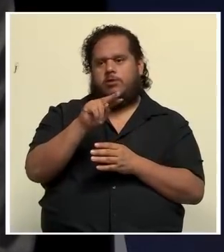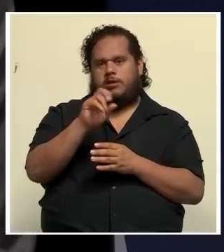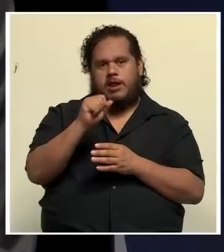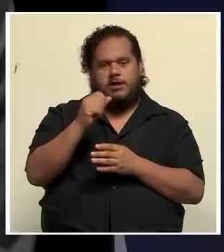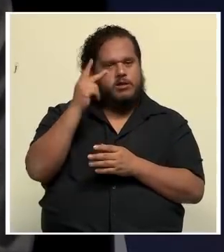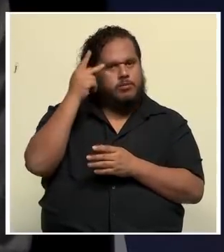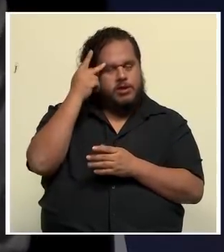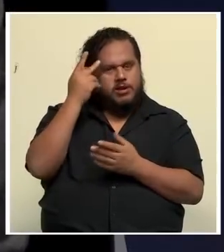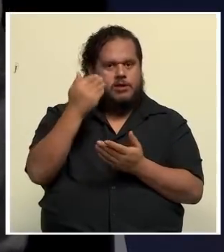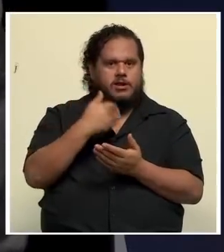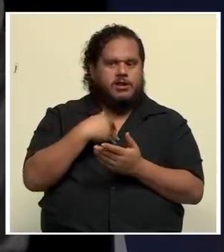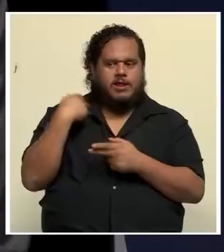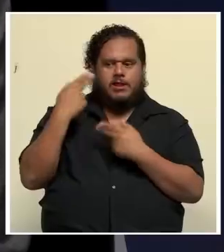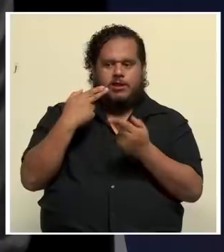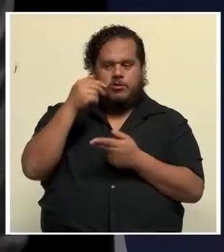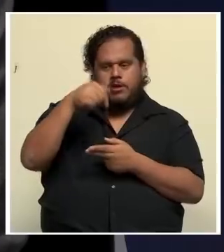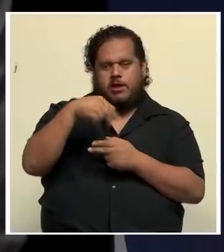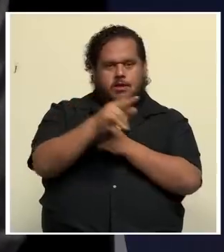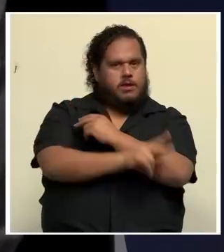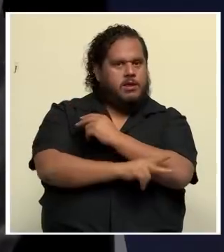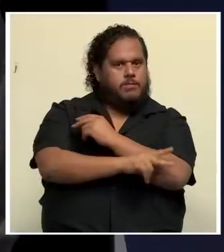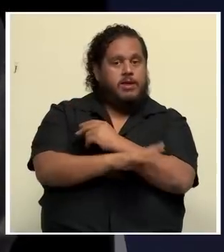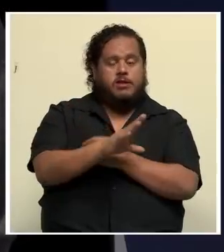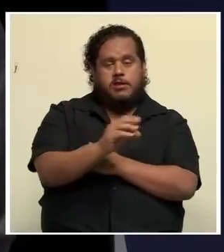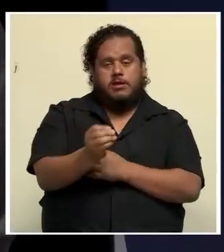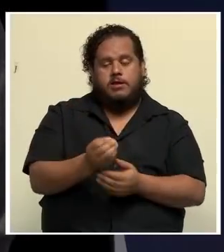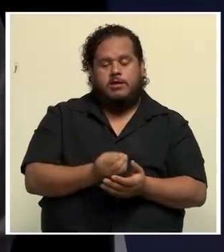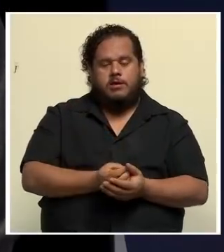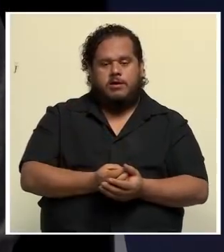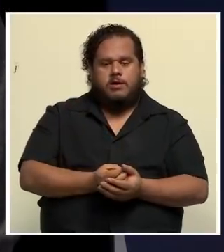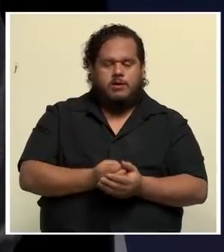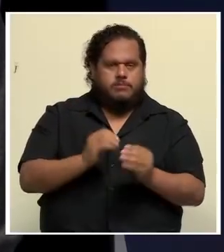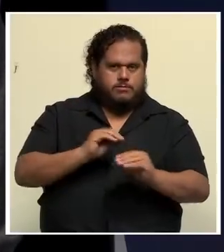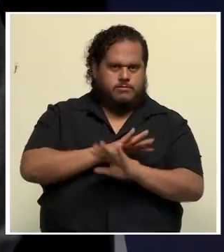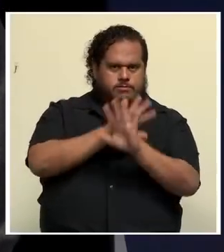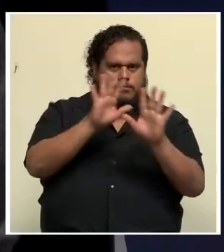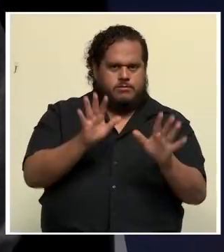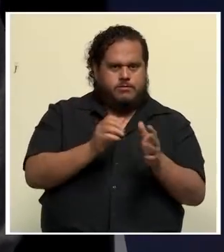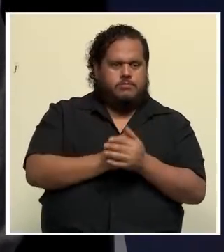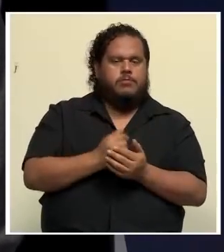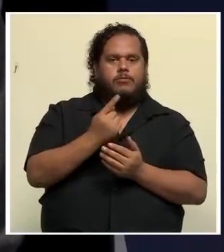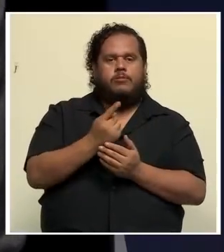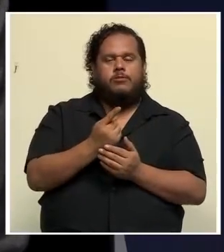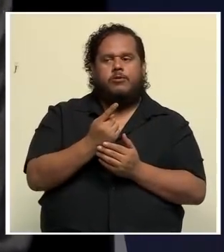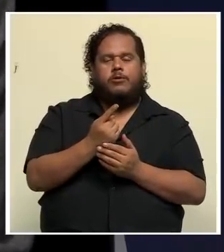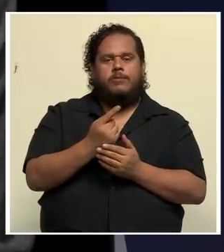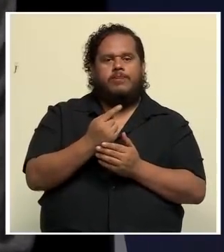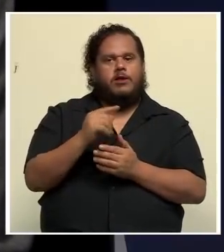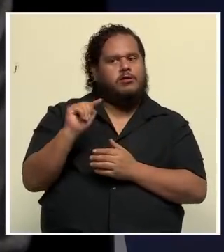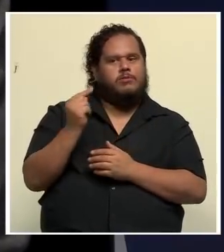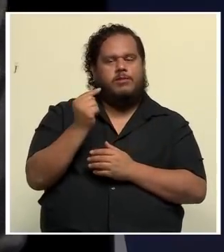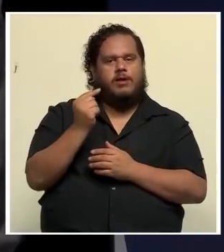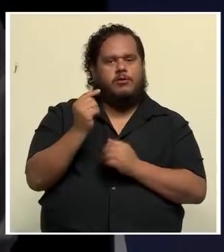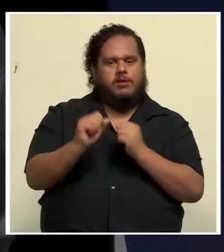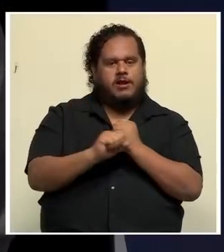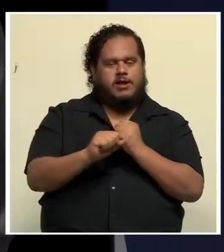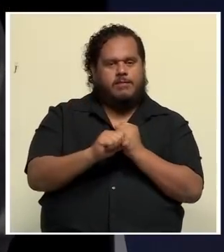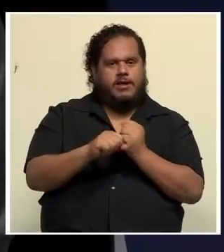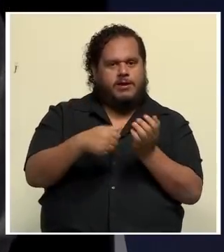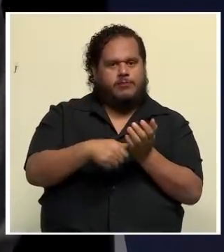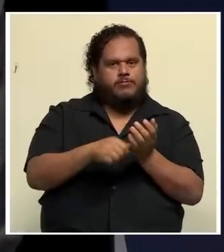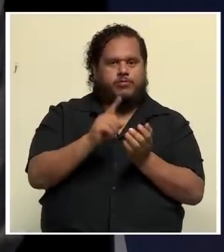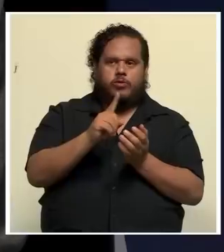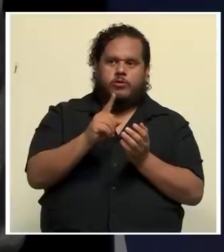la historia de este país y, por supuesto, uno de los protagonistas de la campaña electoral, uno de